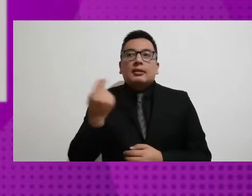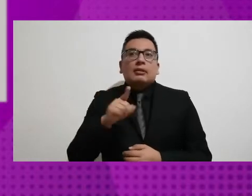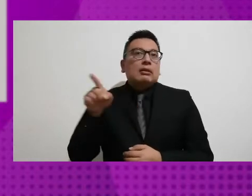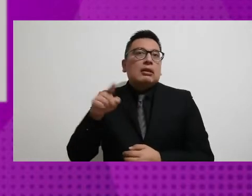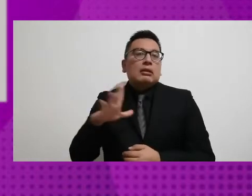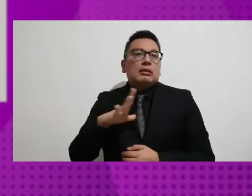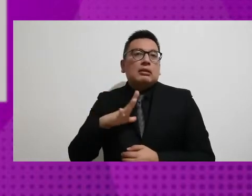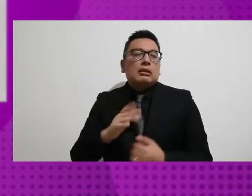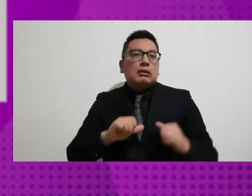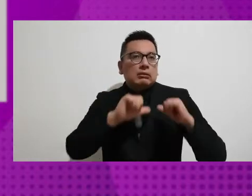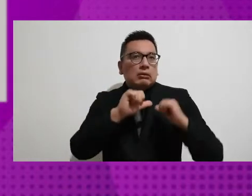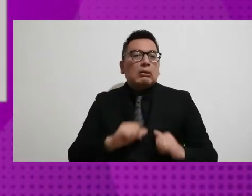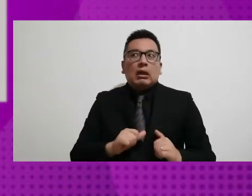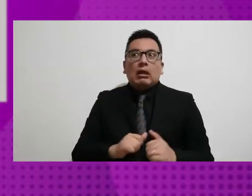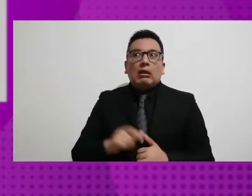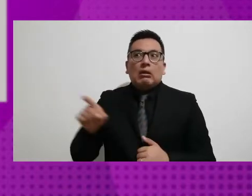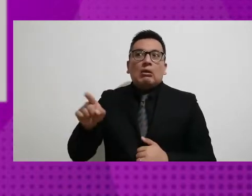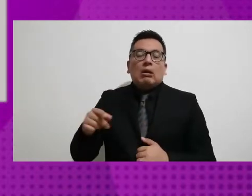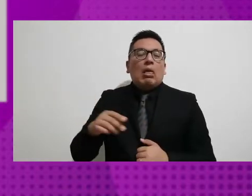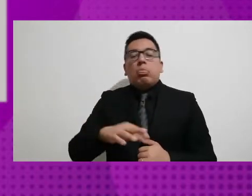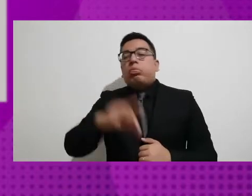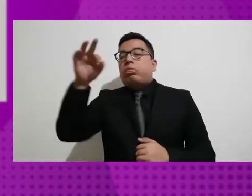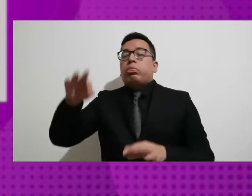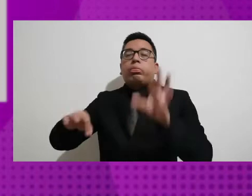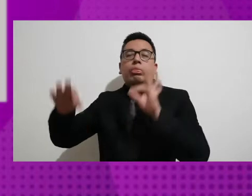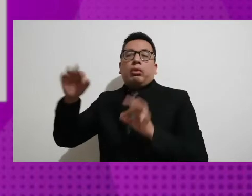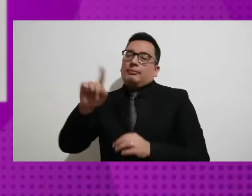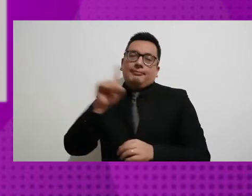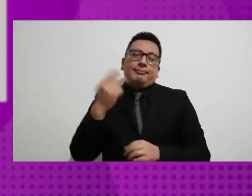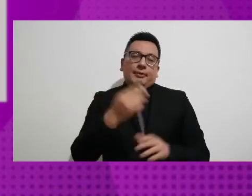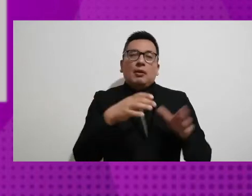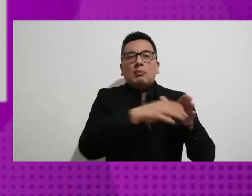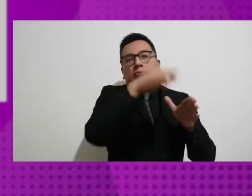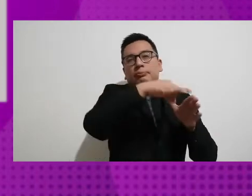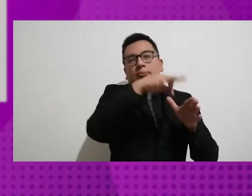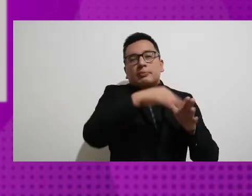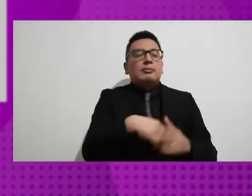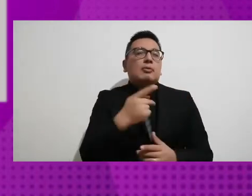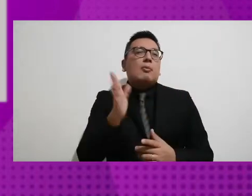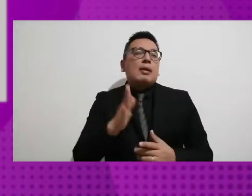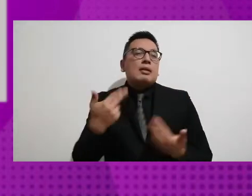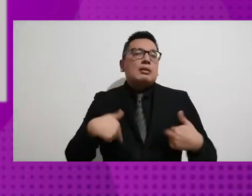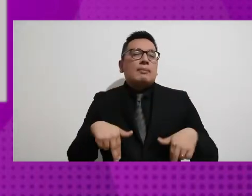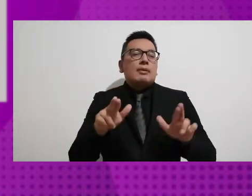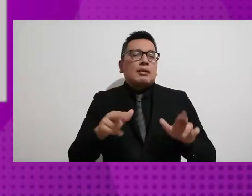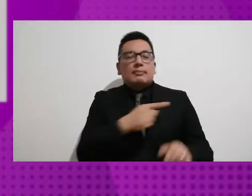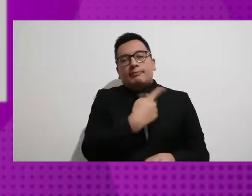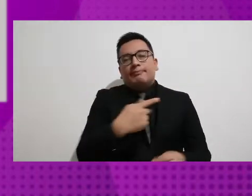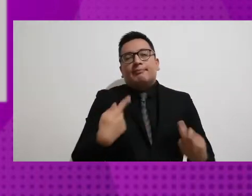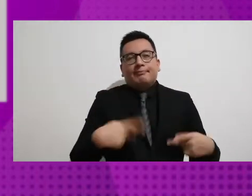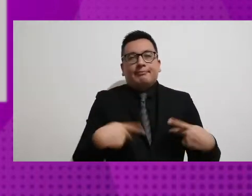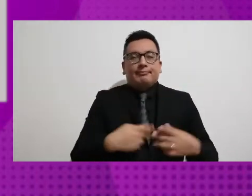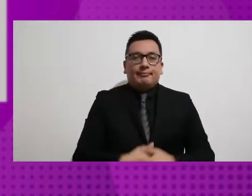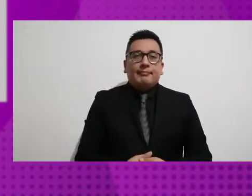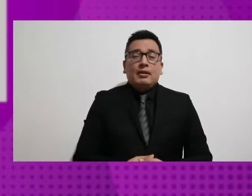sean elegidos a través del voto directo, que sean los representantes del pueblo y